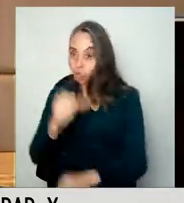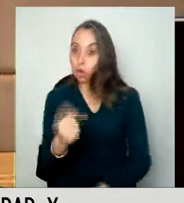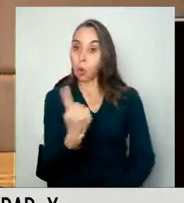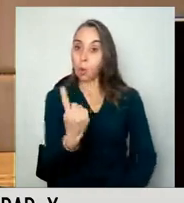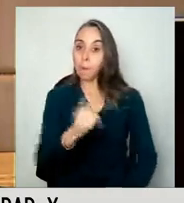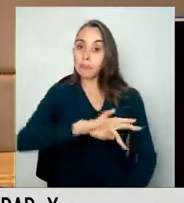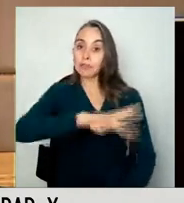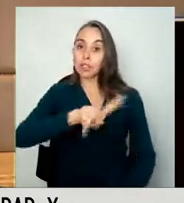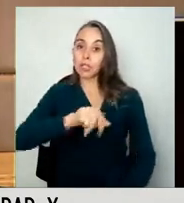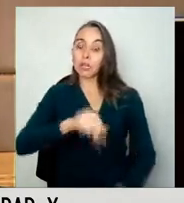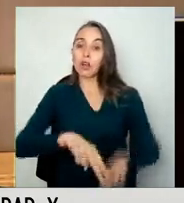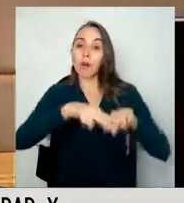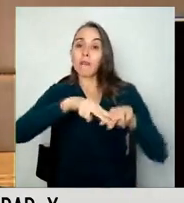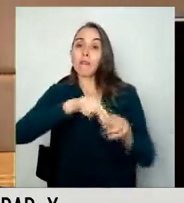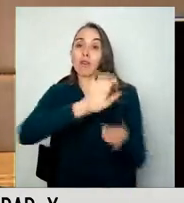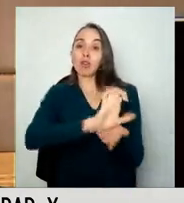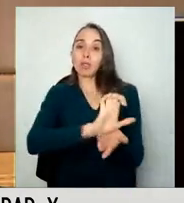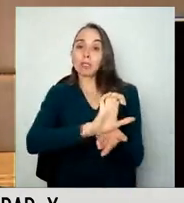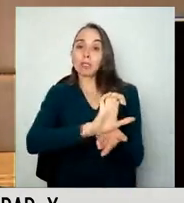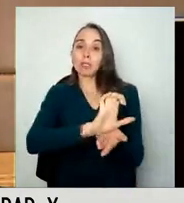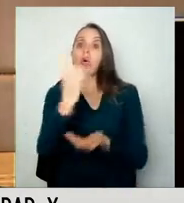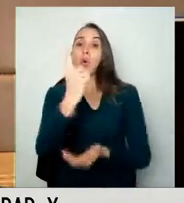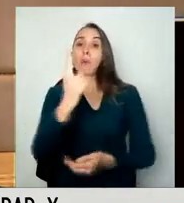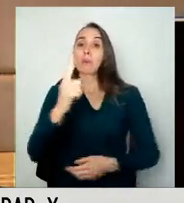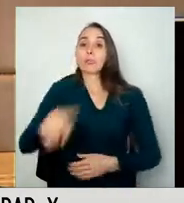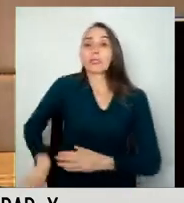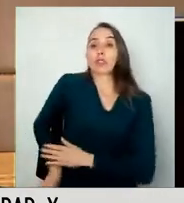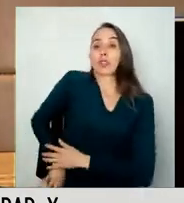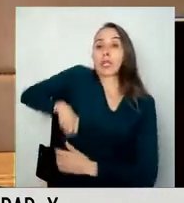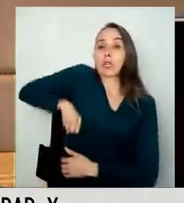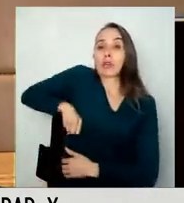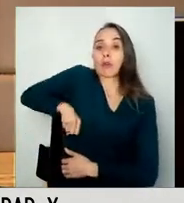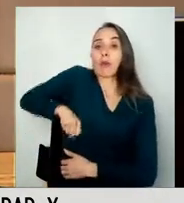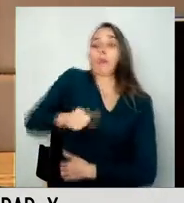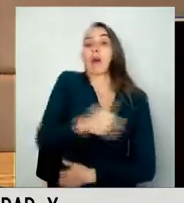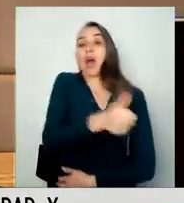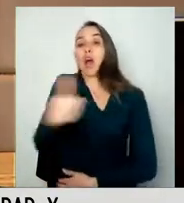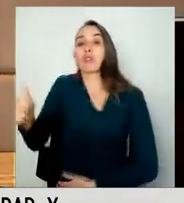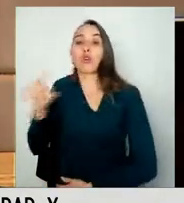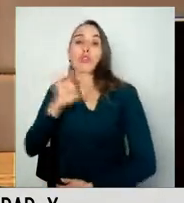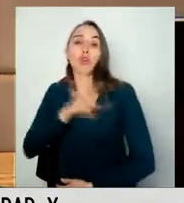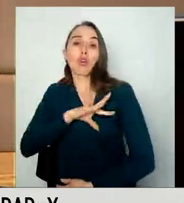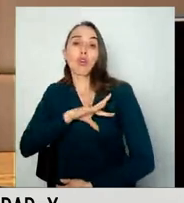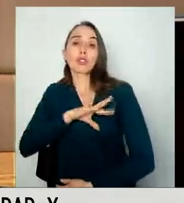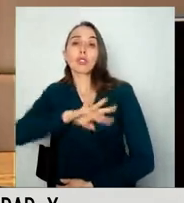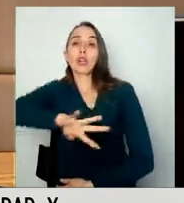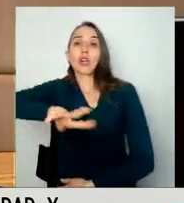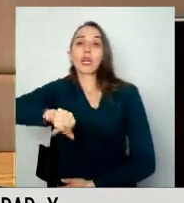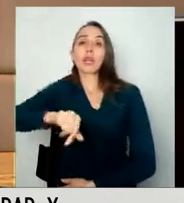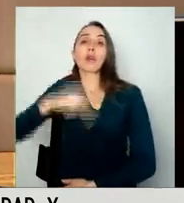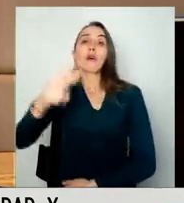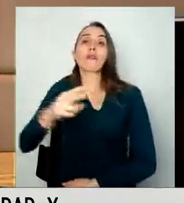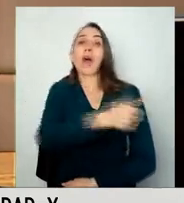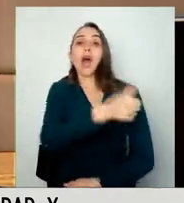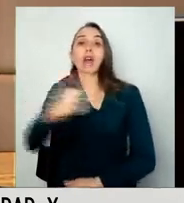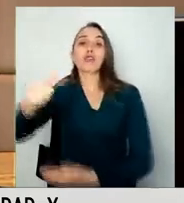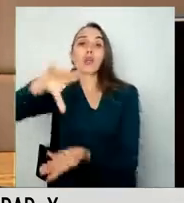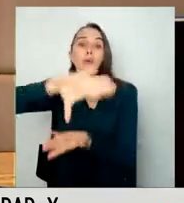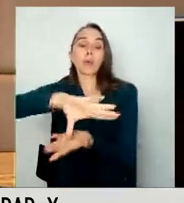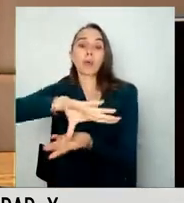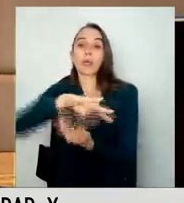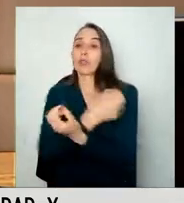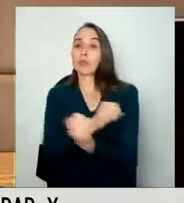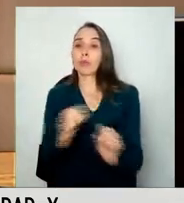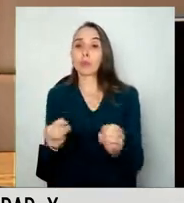el fisco en verdad un peso que se le mete a la mano digo al bolsillo todas las chilenas y chilenos que se le roba a todo el país y eso no lo podemos permitir